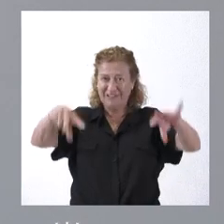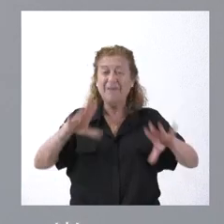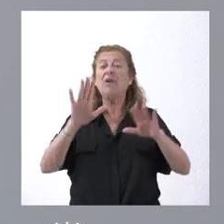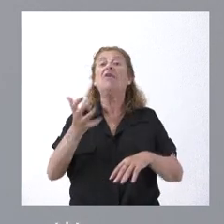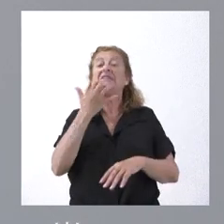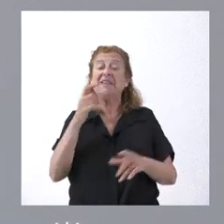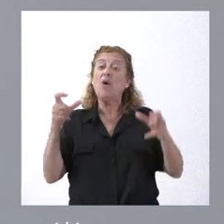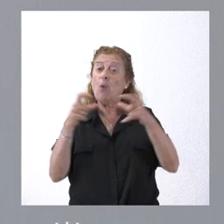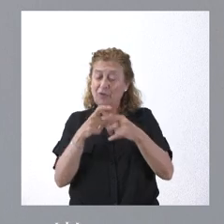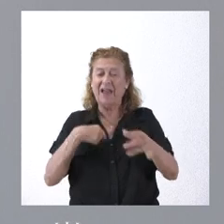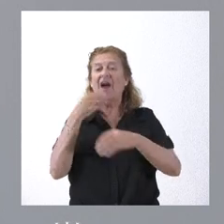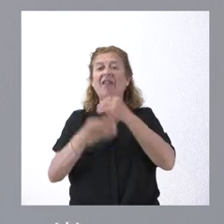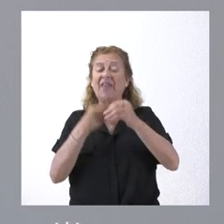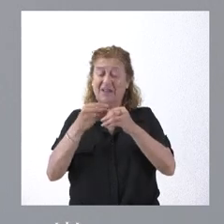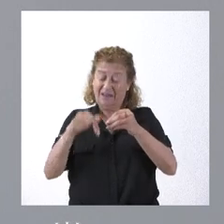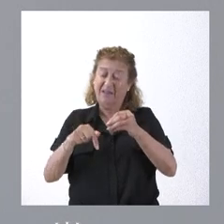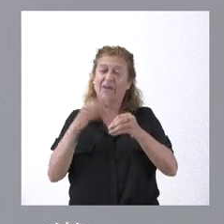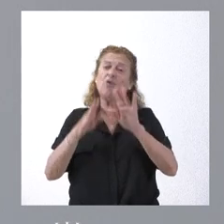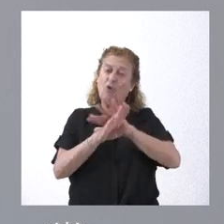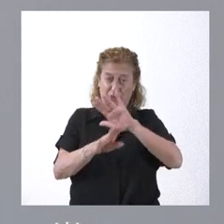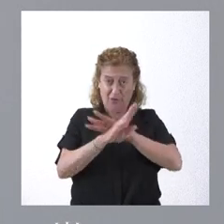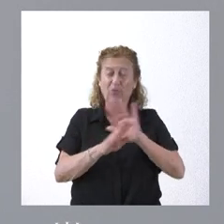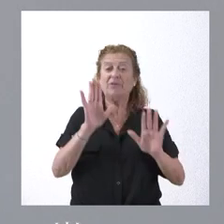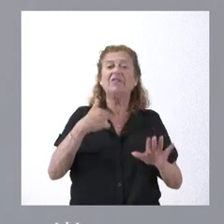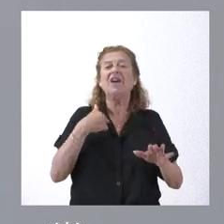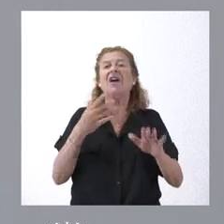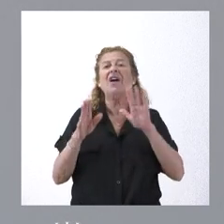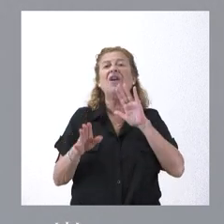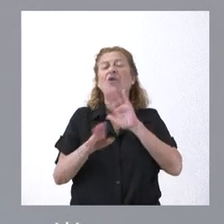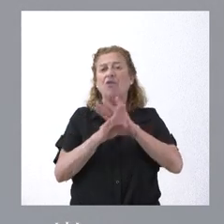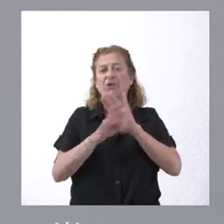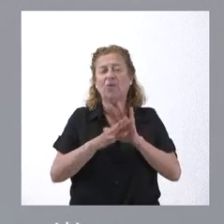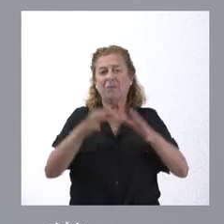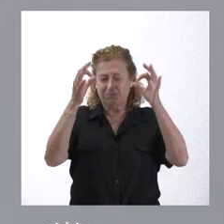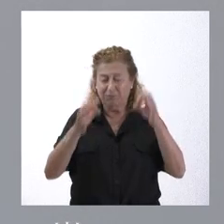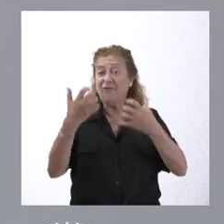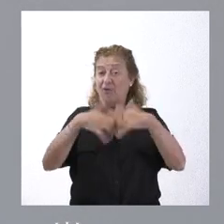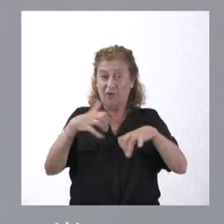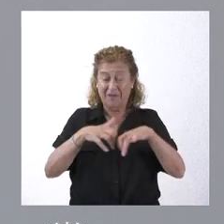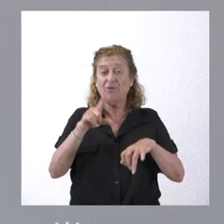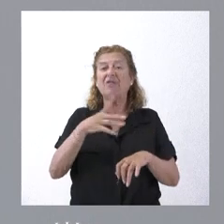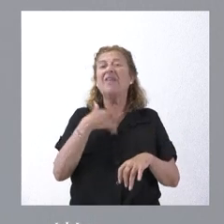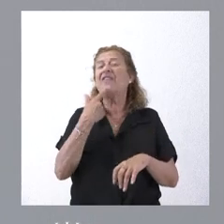seguir realizando esas aportaciones y, por tanto, sí vamos a seguir garantizando el funcionamiento. Eso supone que se